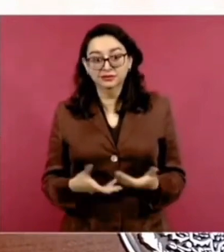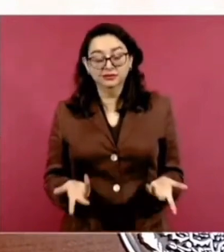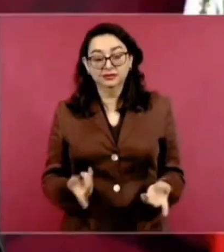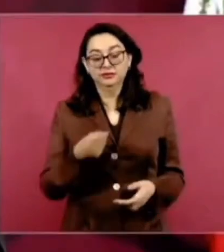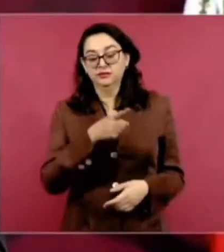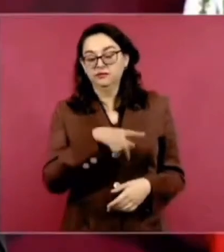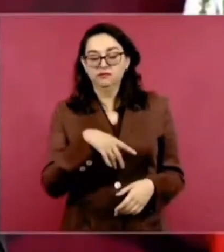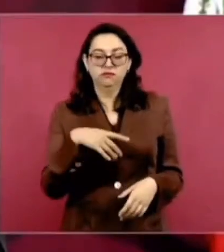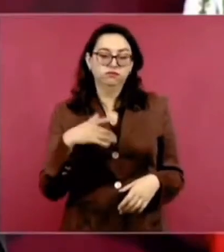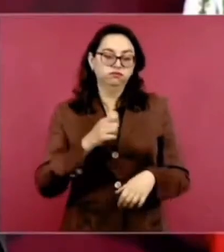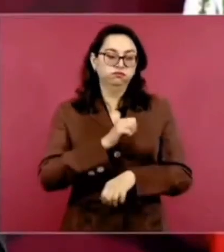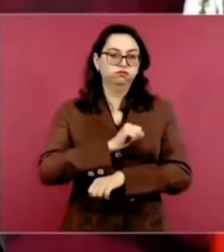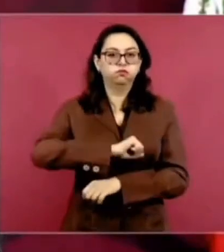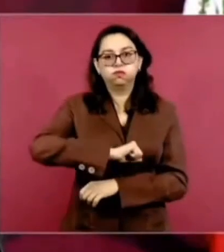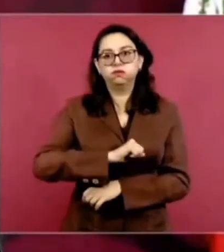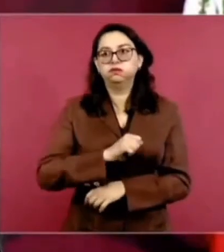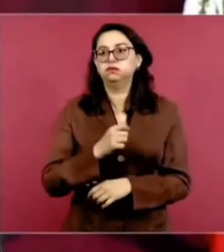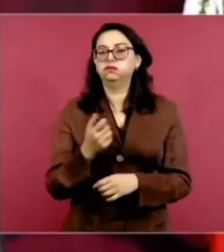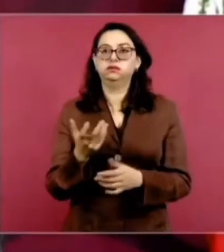muy influyente.